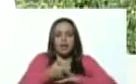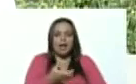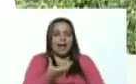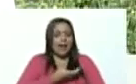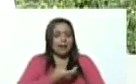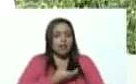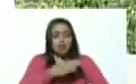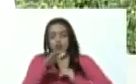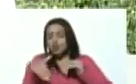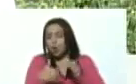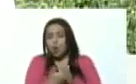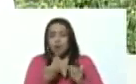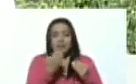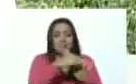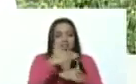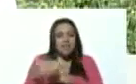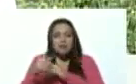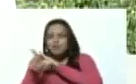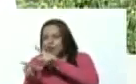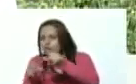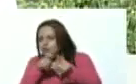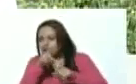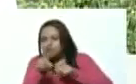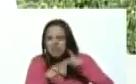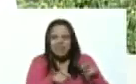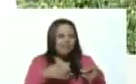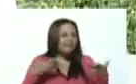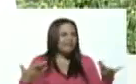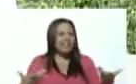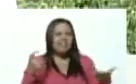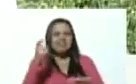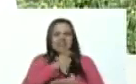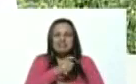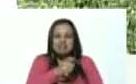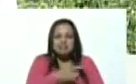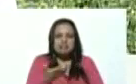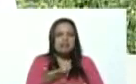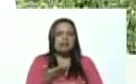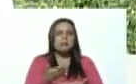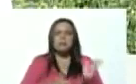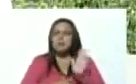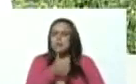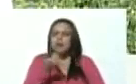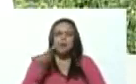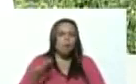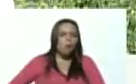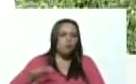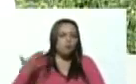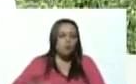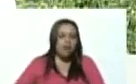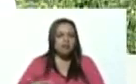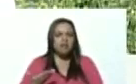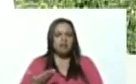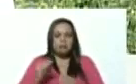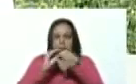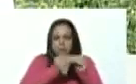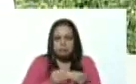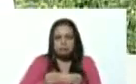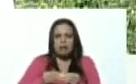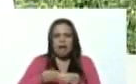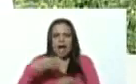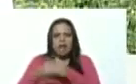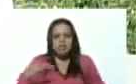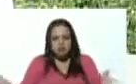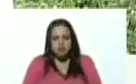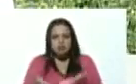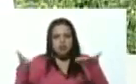niveles, consultando qué era lo que verdaderamente era más pertinente para este relanzamiento. Y